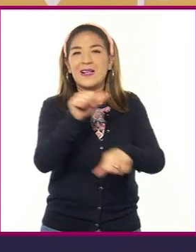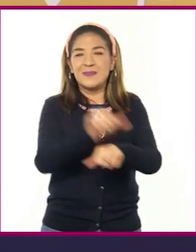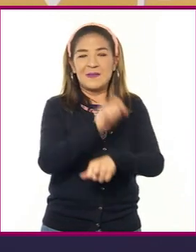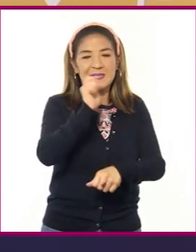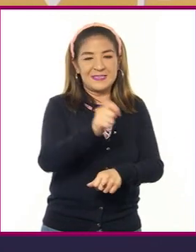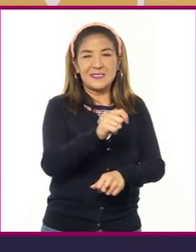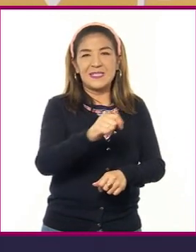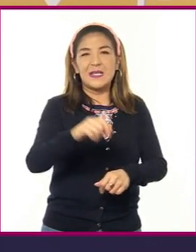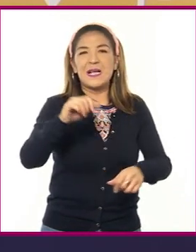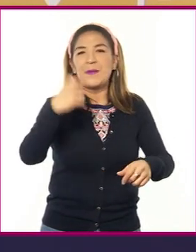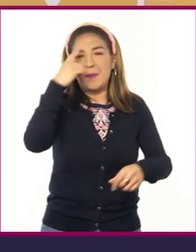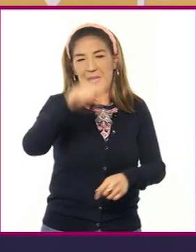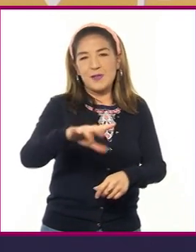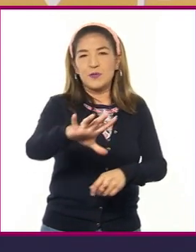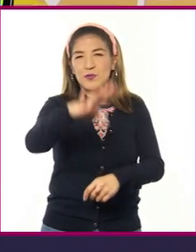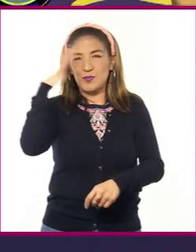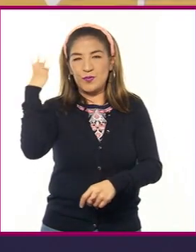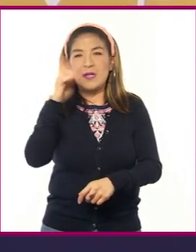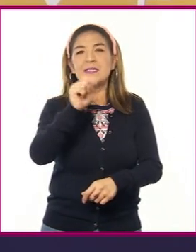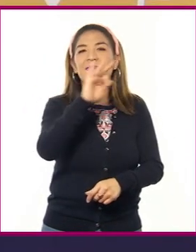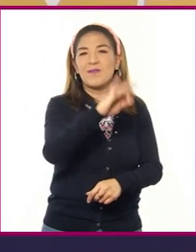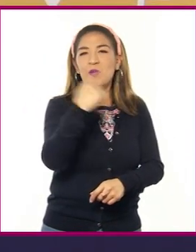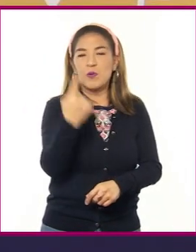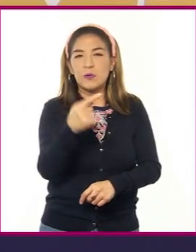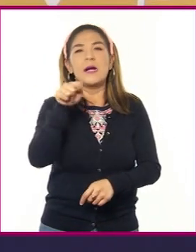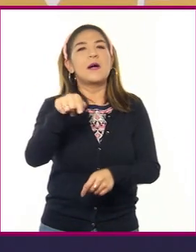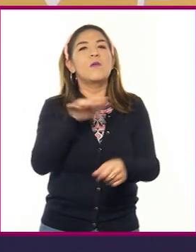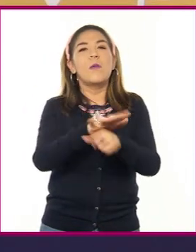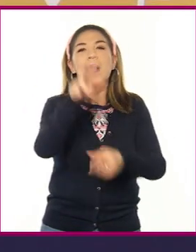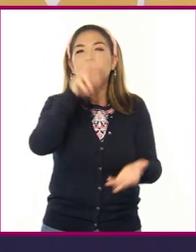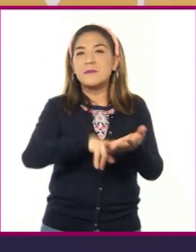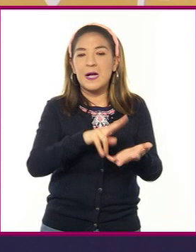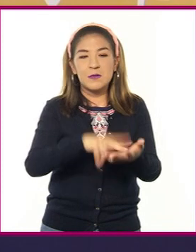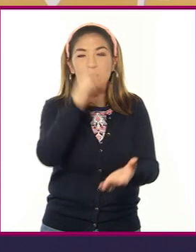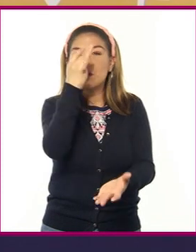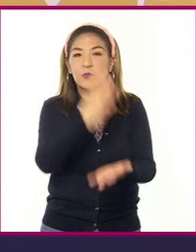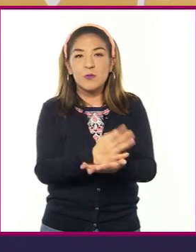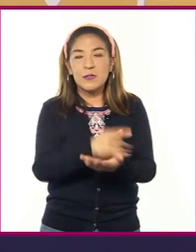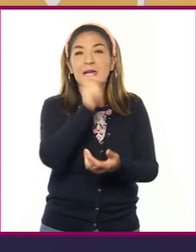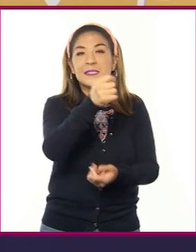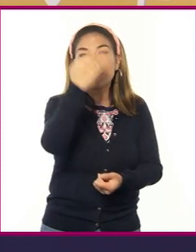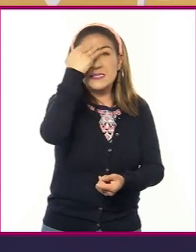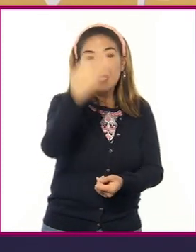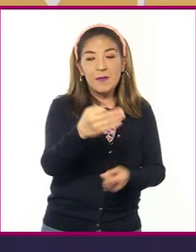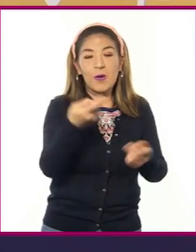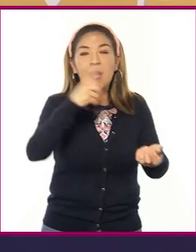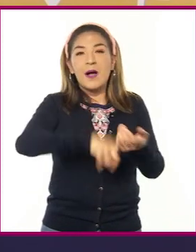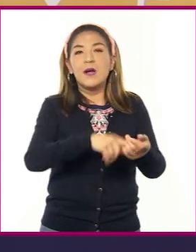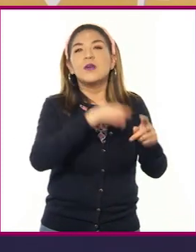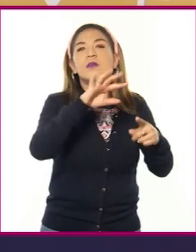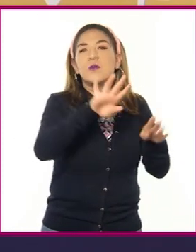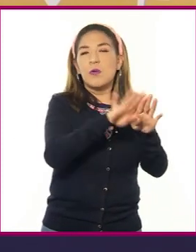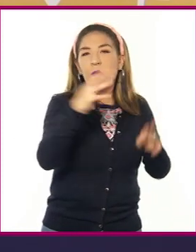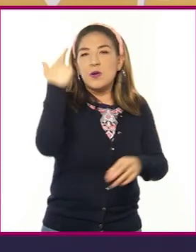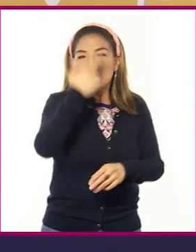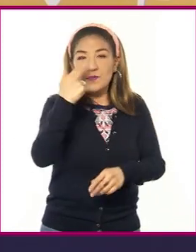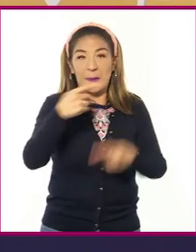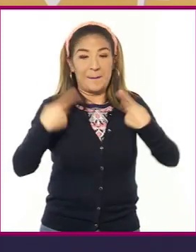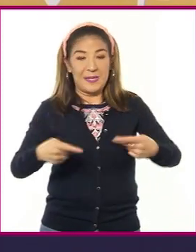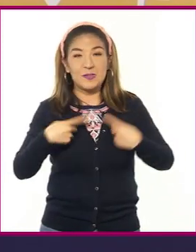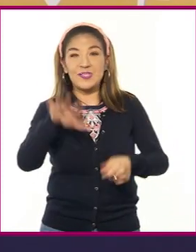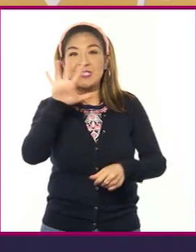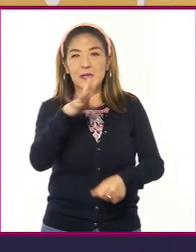1 se pedía un solo valor, el correspondiente a la cantidad de tiempo que tardarían en la revisión 5